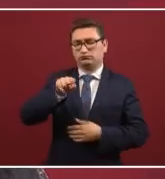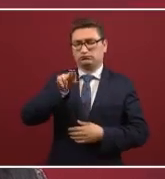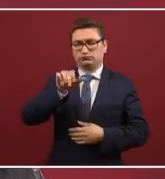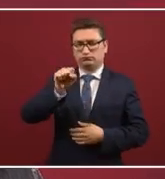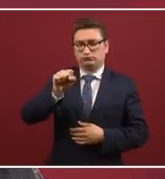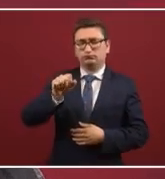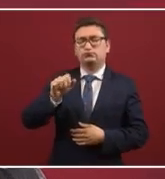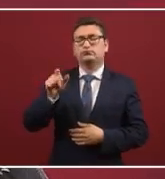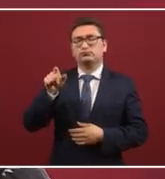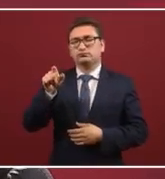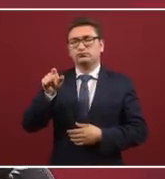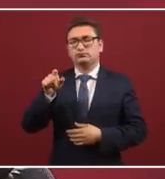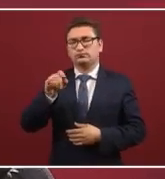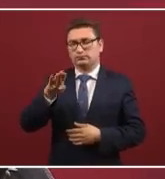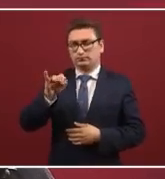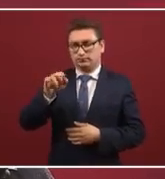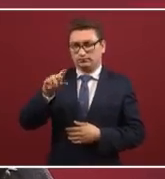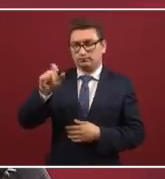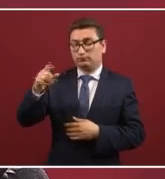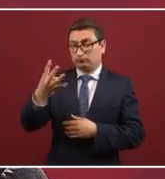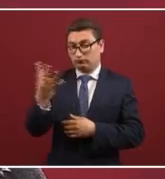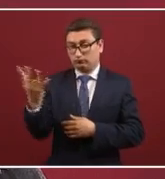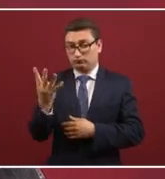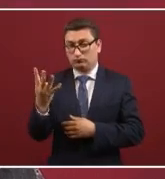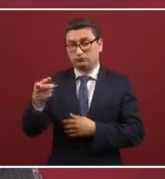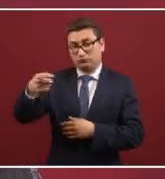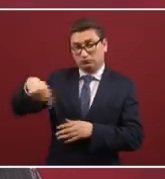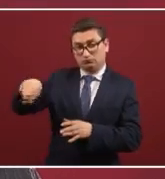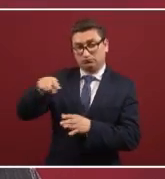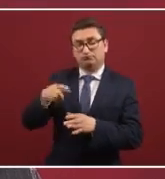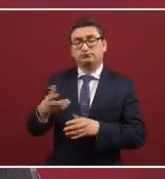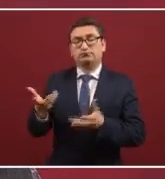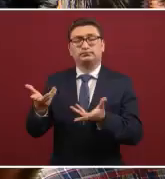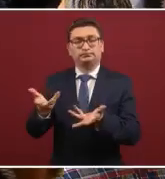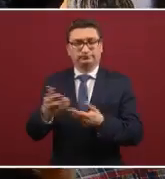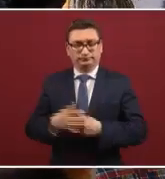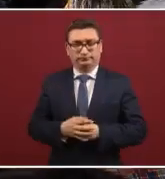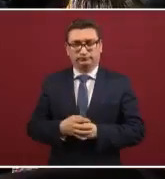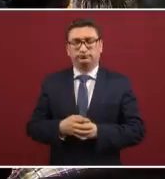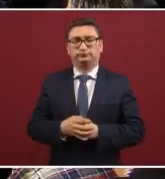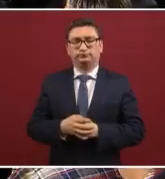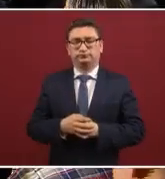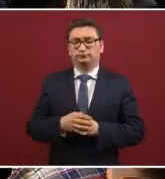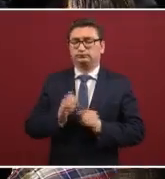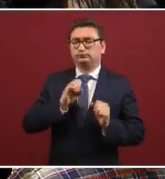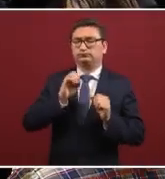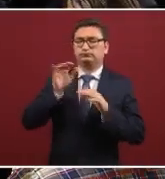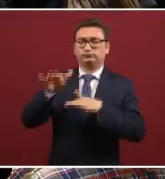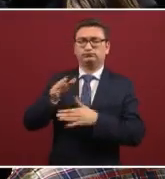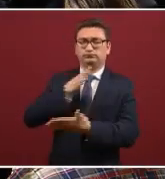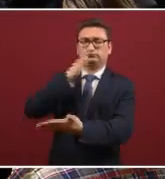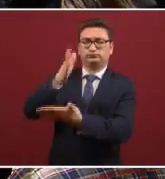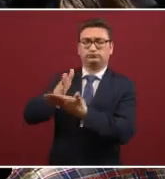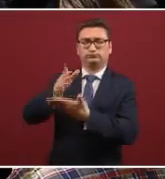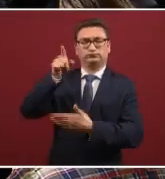Los cuatro van a asistir al Senado